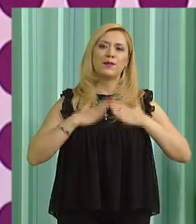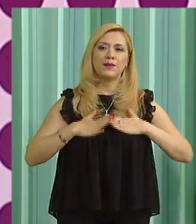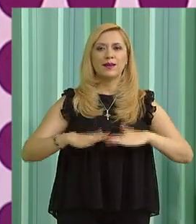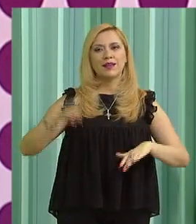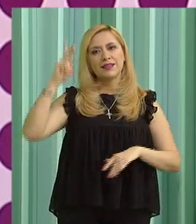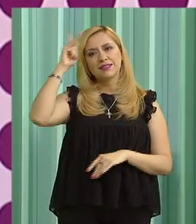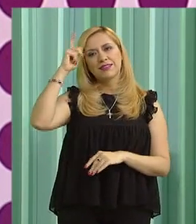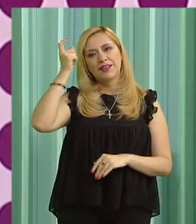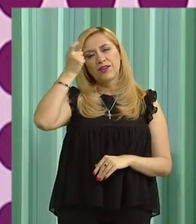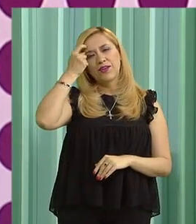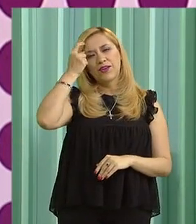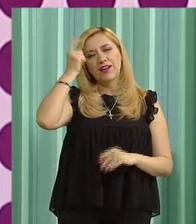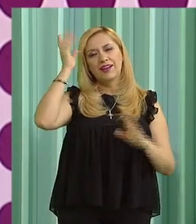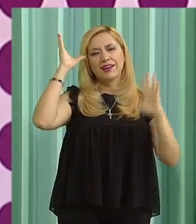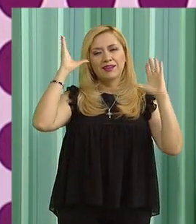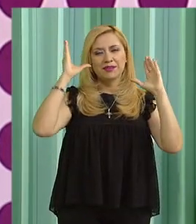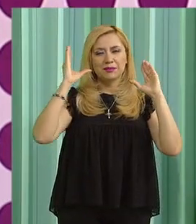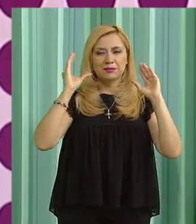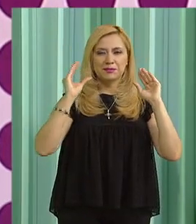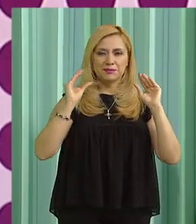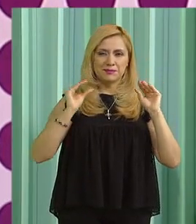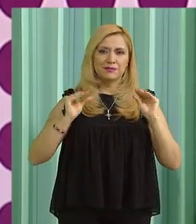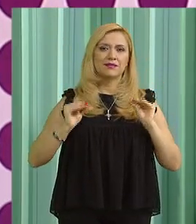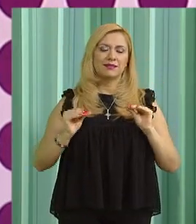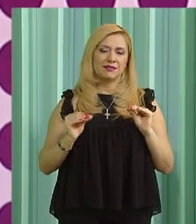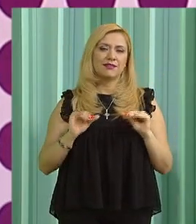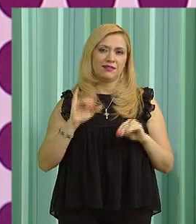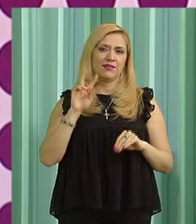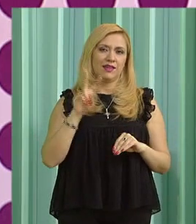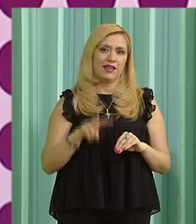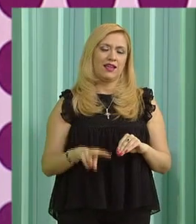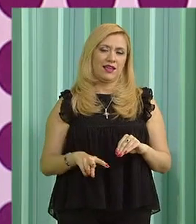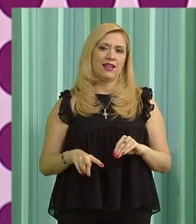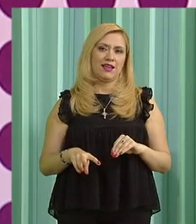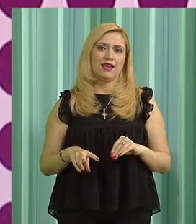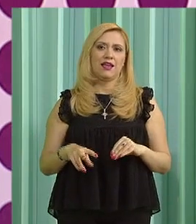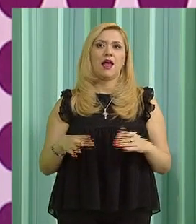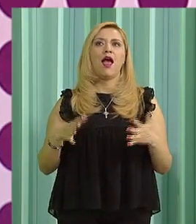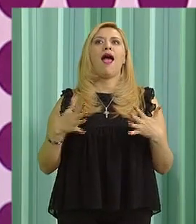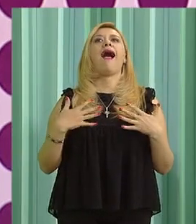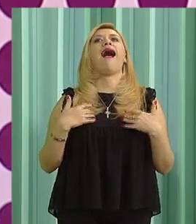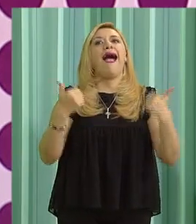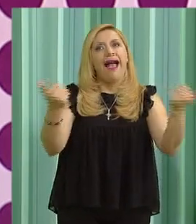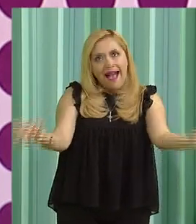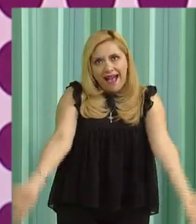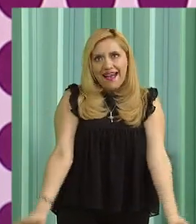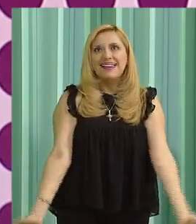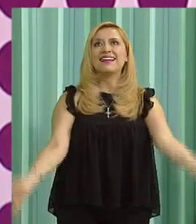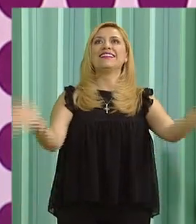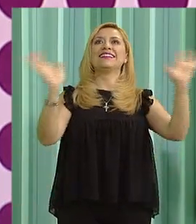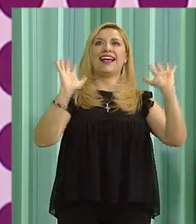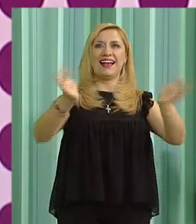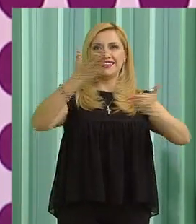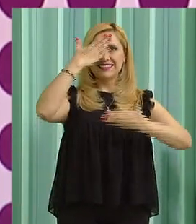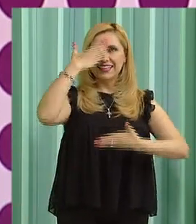Como nos decía Claudia, pues efectivamente se calman bastante, entienden de cuáles son sus